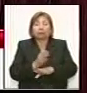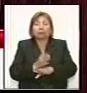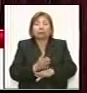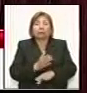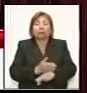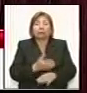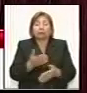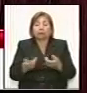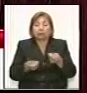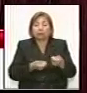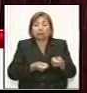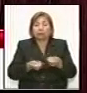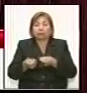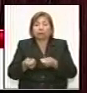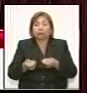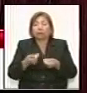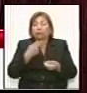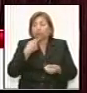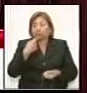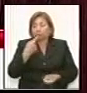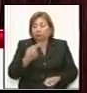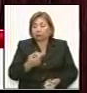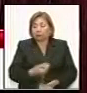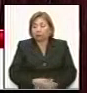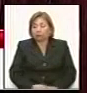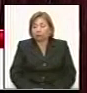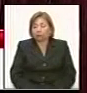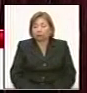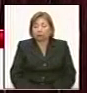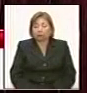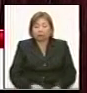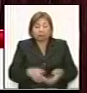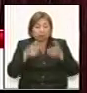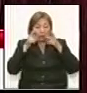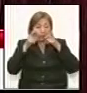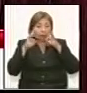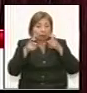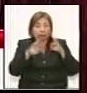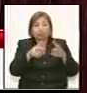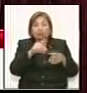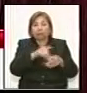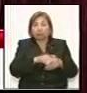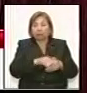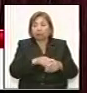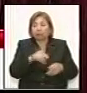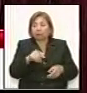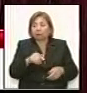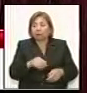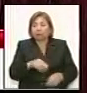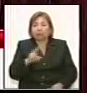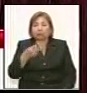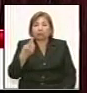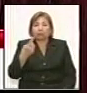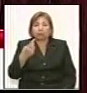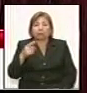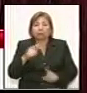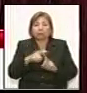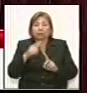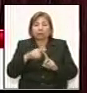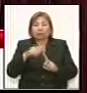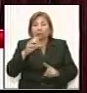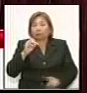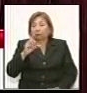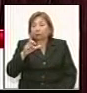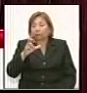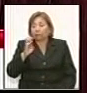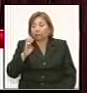y manejando y convocando y vigilando las elecciones, y salió elegido en ese momento, el 2001, Toledo. Eso fue una